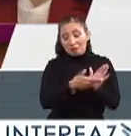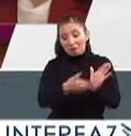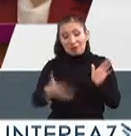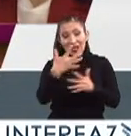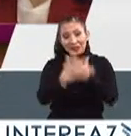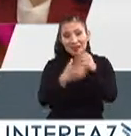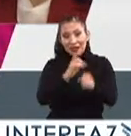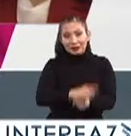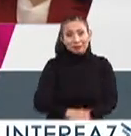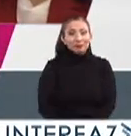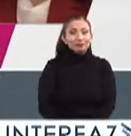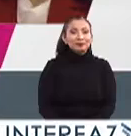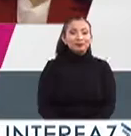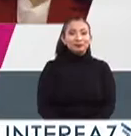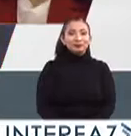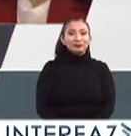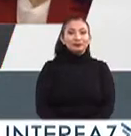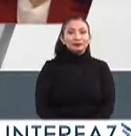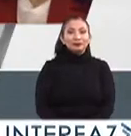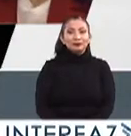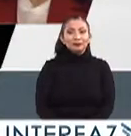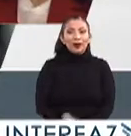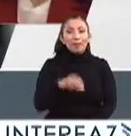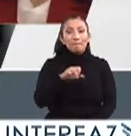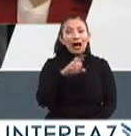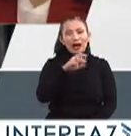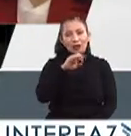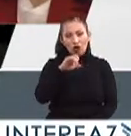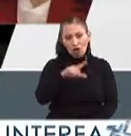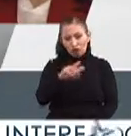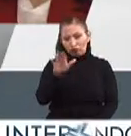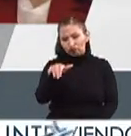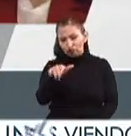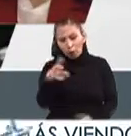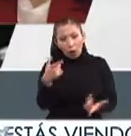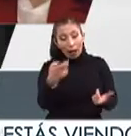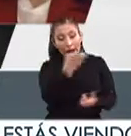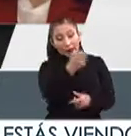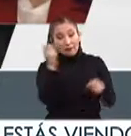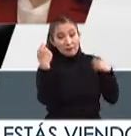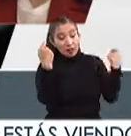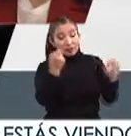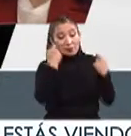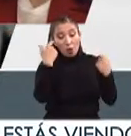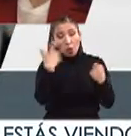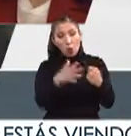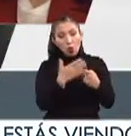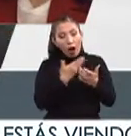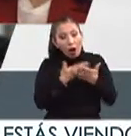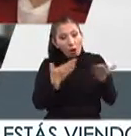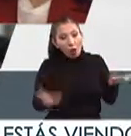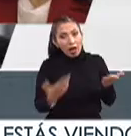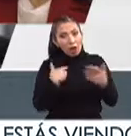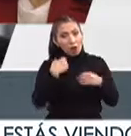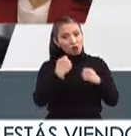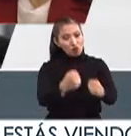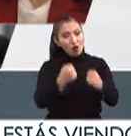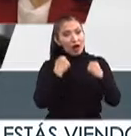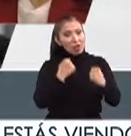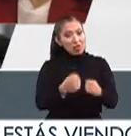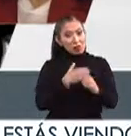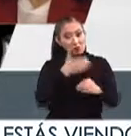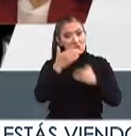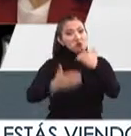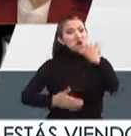estos 15 días. Mariol, sin duda alguna, pues este es un festival que ha cobrado una robustez y una fuerza,